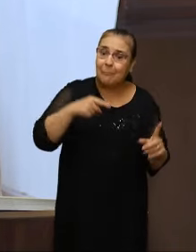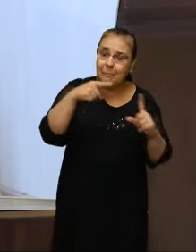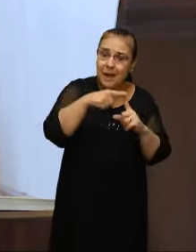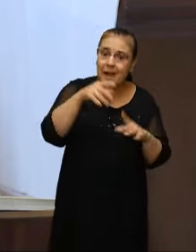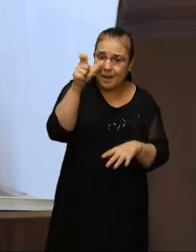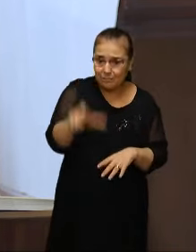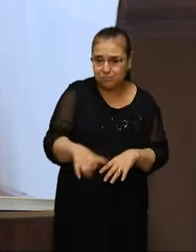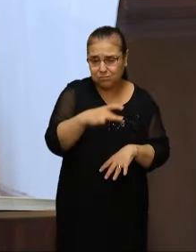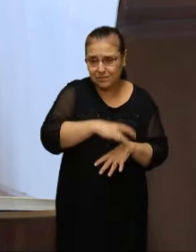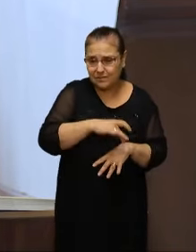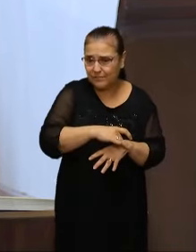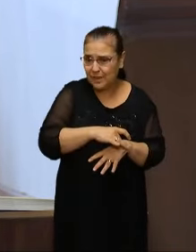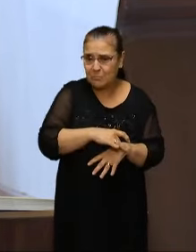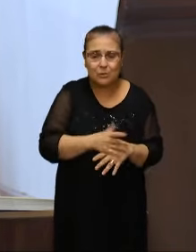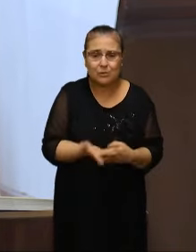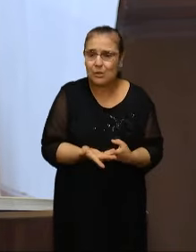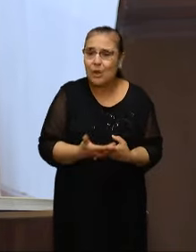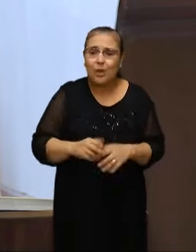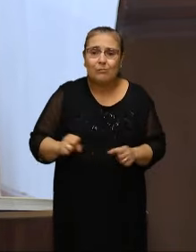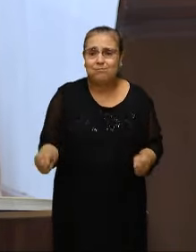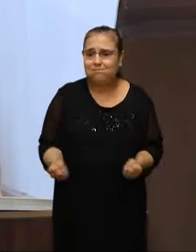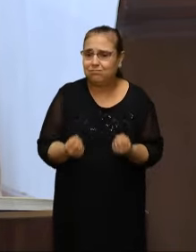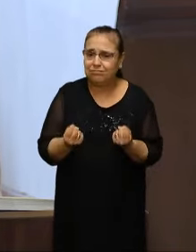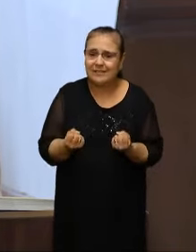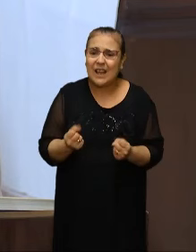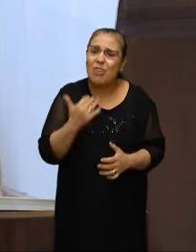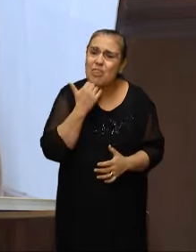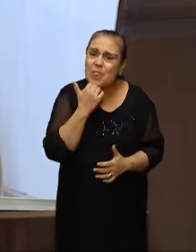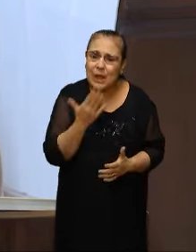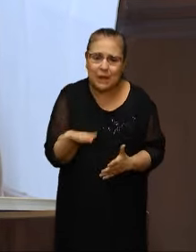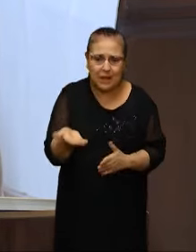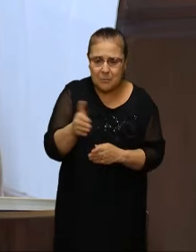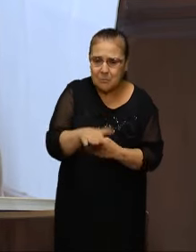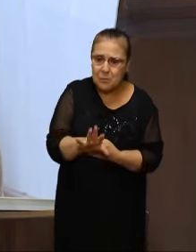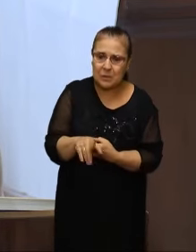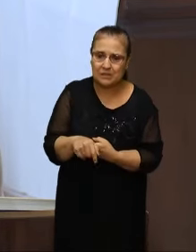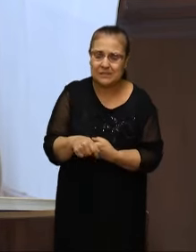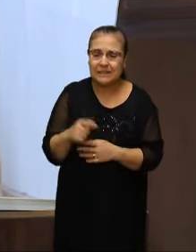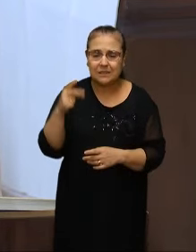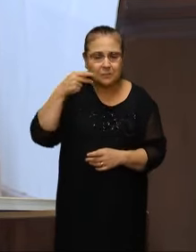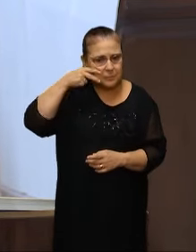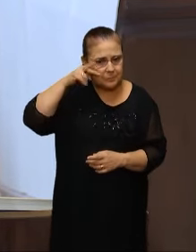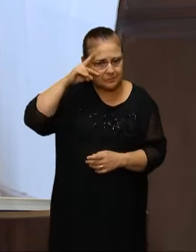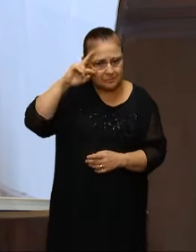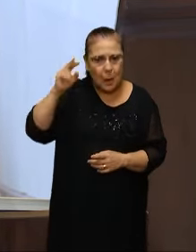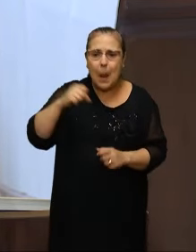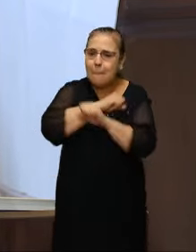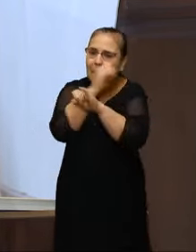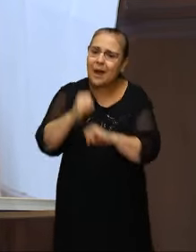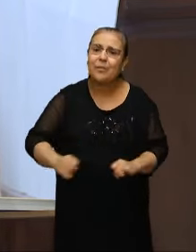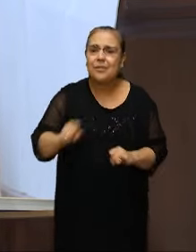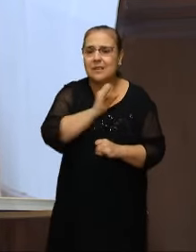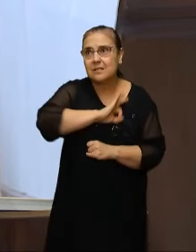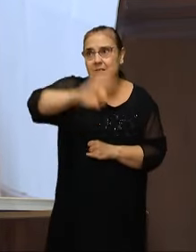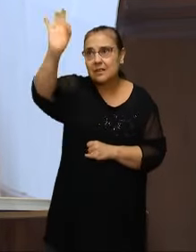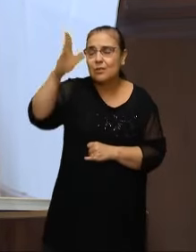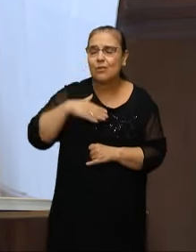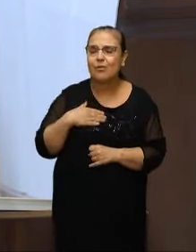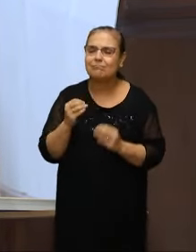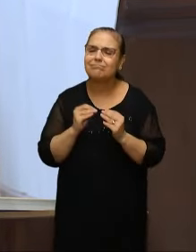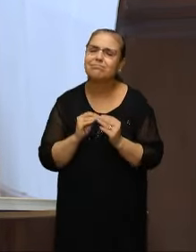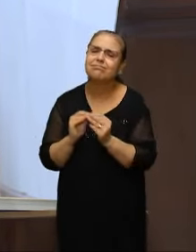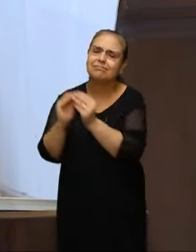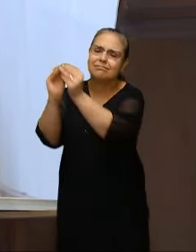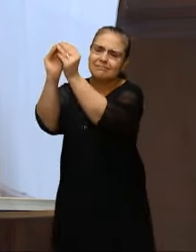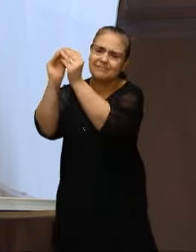enfermos incurables y los que sienten cercana a la muerte puedan experimentar la paz del señor y la compañía